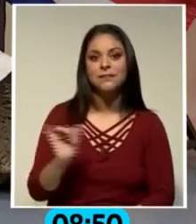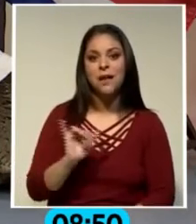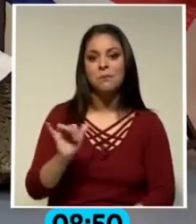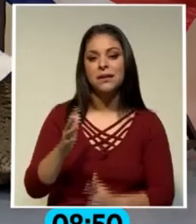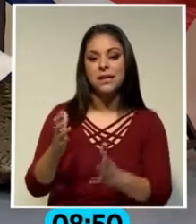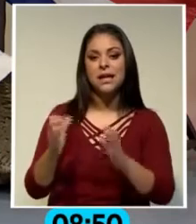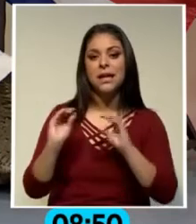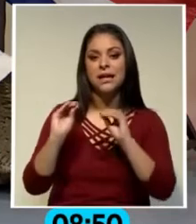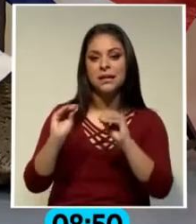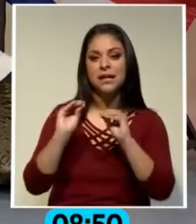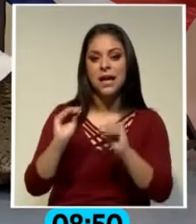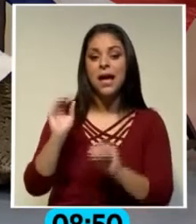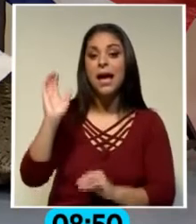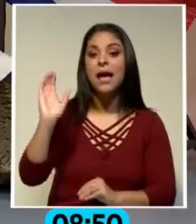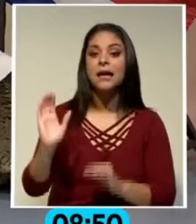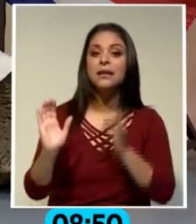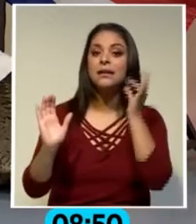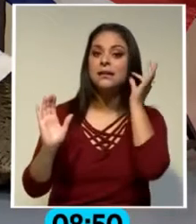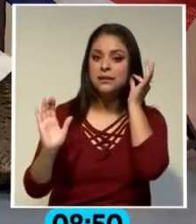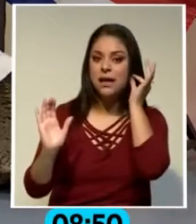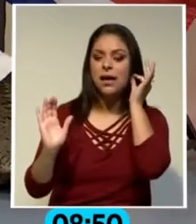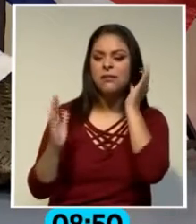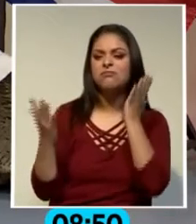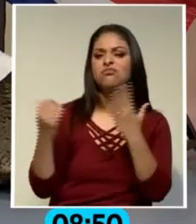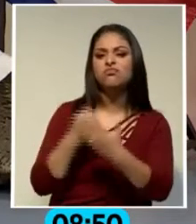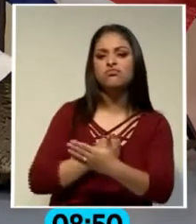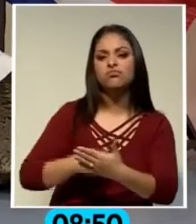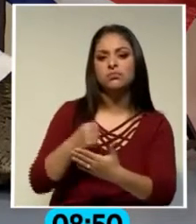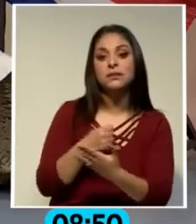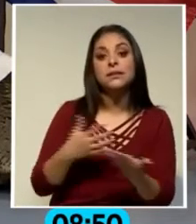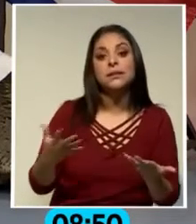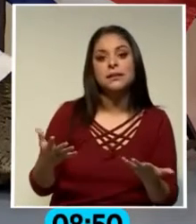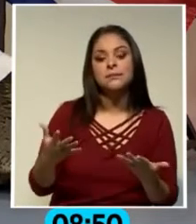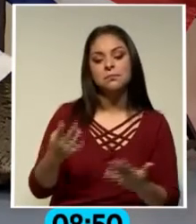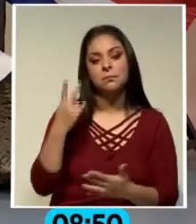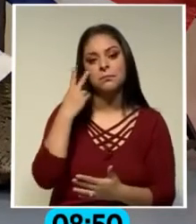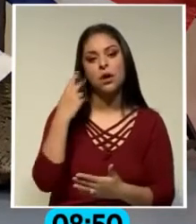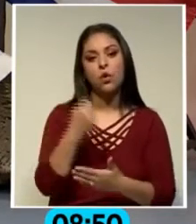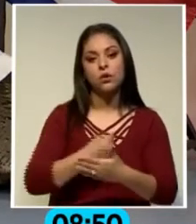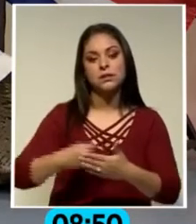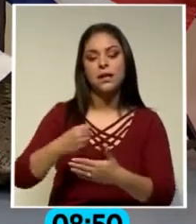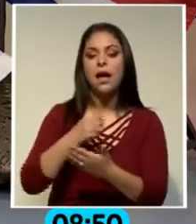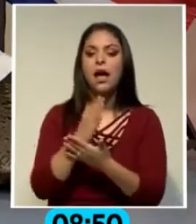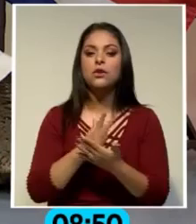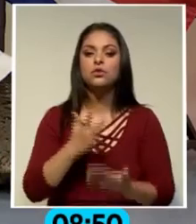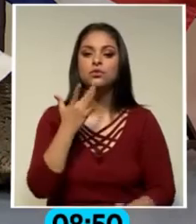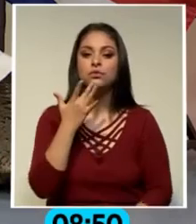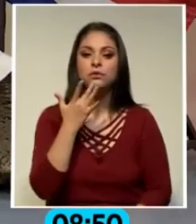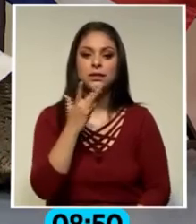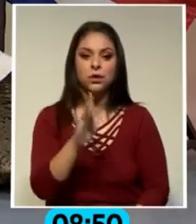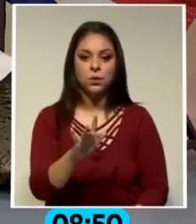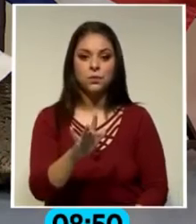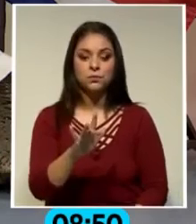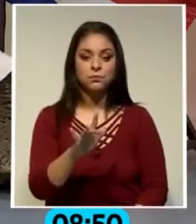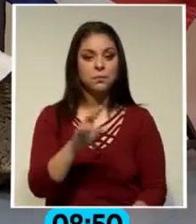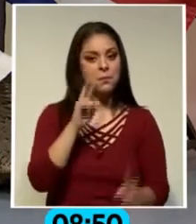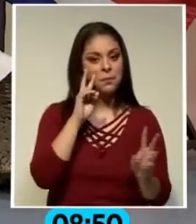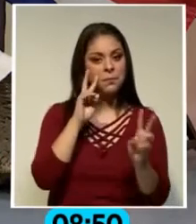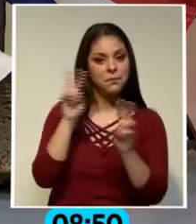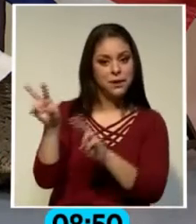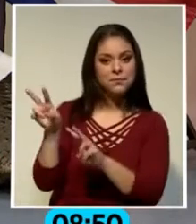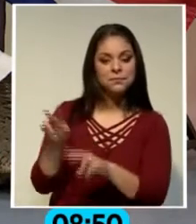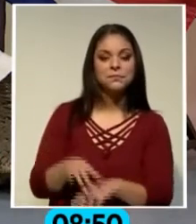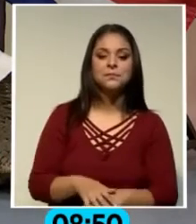¿Qué? ¿Una niña es? ¿Una niña? ¿Qué nos irá a cocinar? ¿Qué? Es una niña que nos va a cocinar algo delicioso. Y así que vamos a ir a ver,